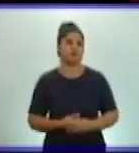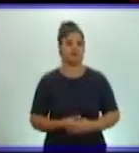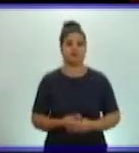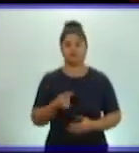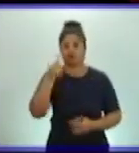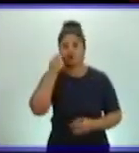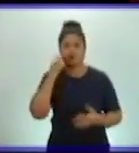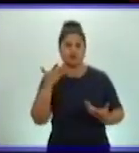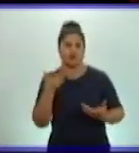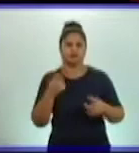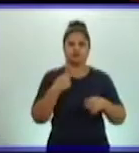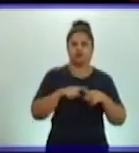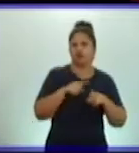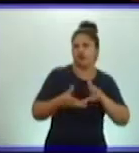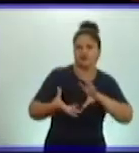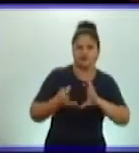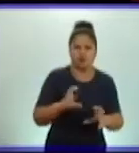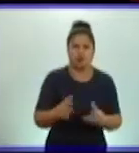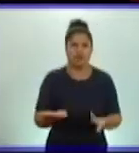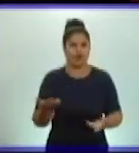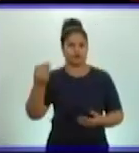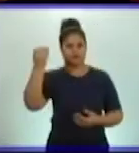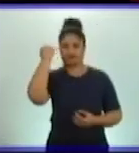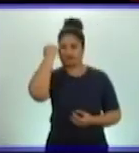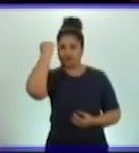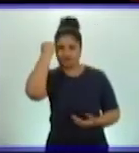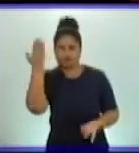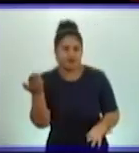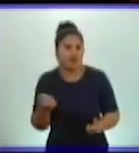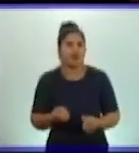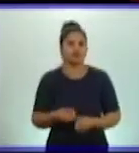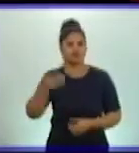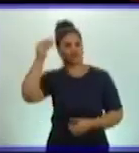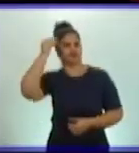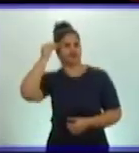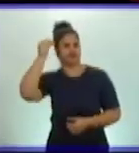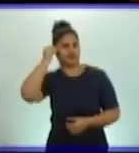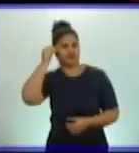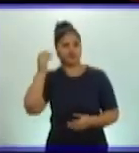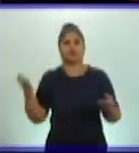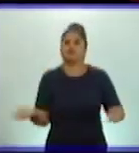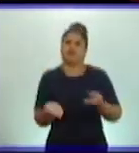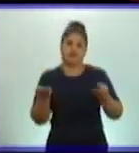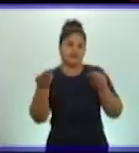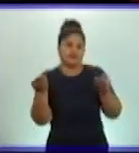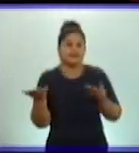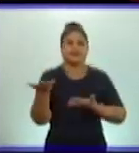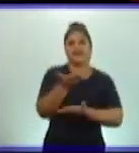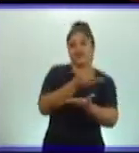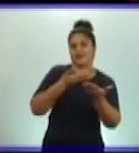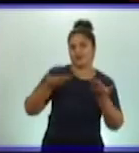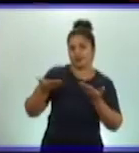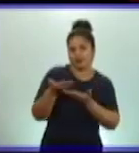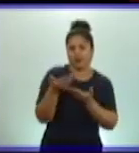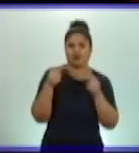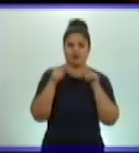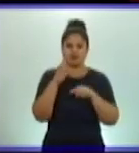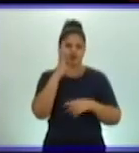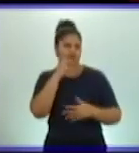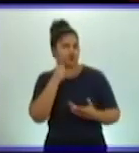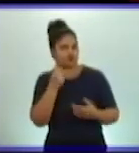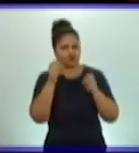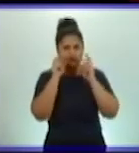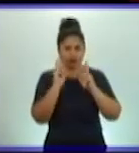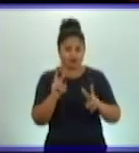zona de aprendizaje, por supuesto que aprendes, que experimentas, que creces como persona. Y fíjense que aquí él